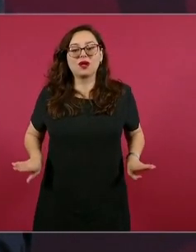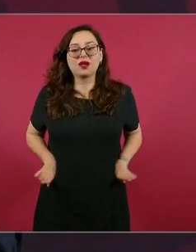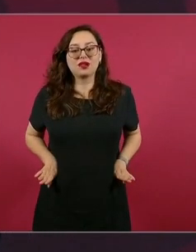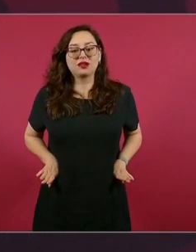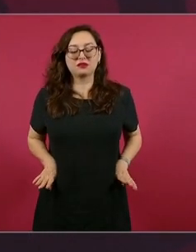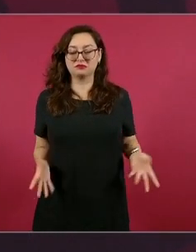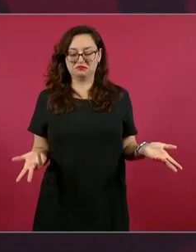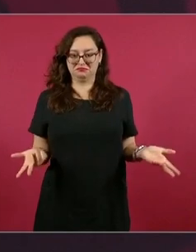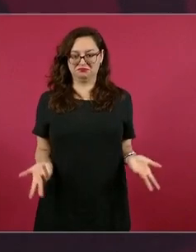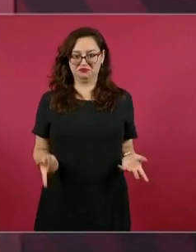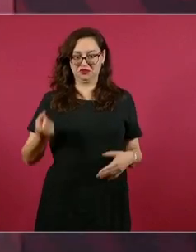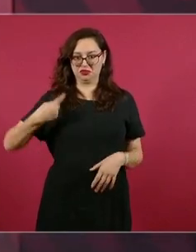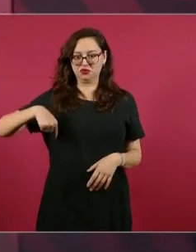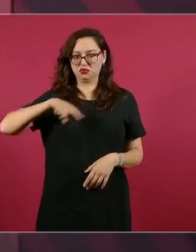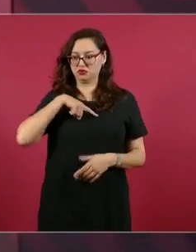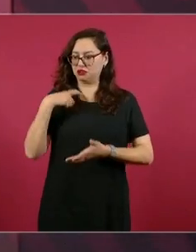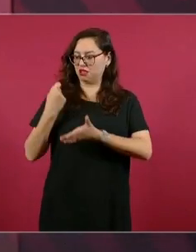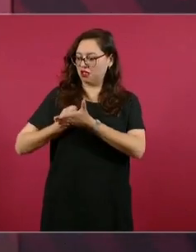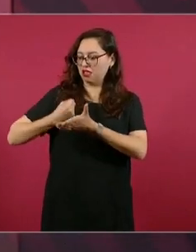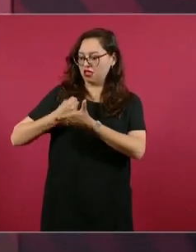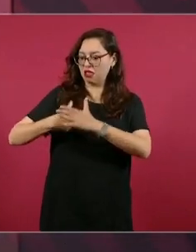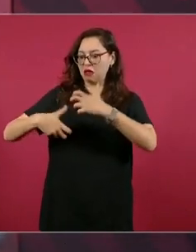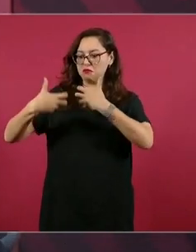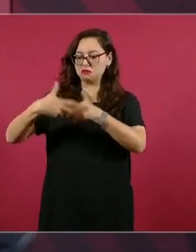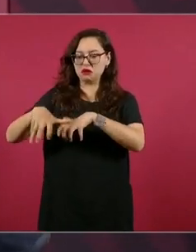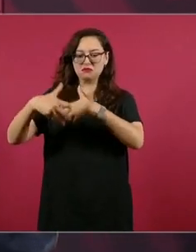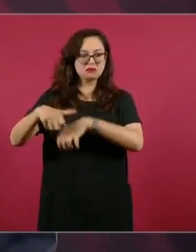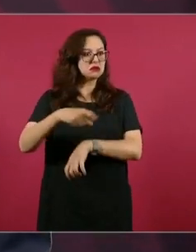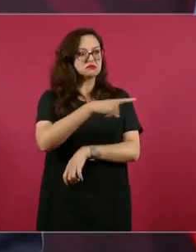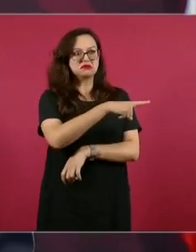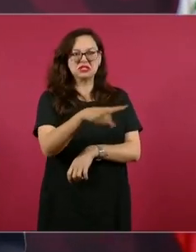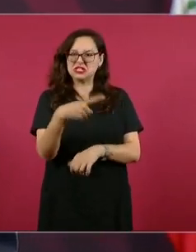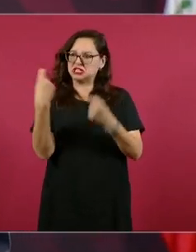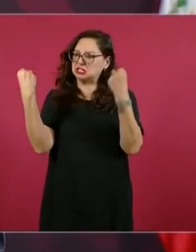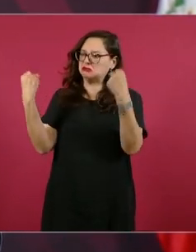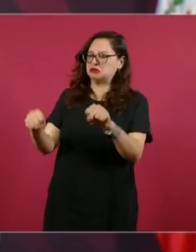como 3 años sin poder